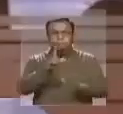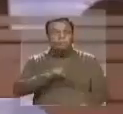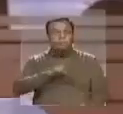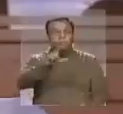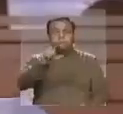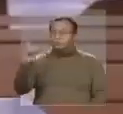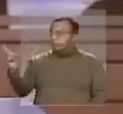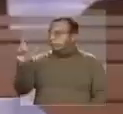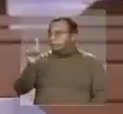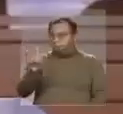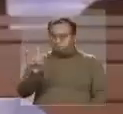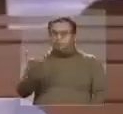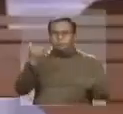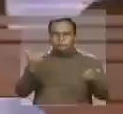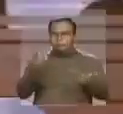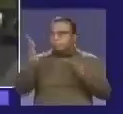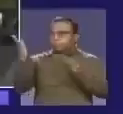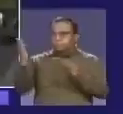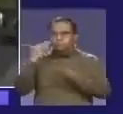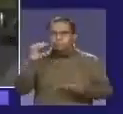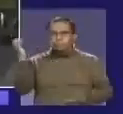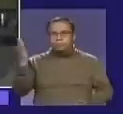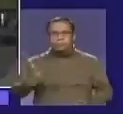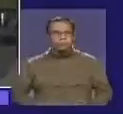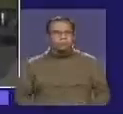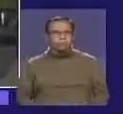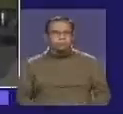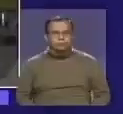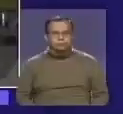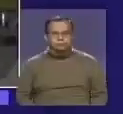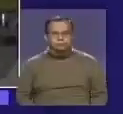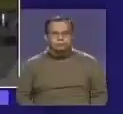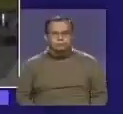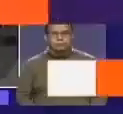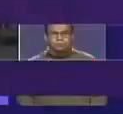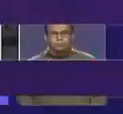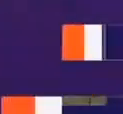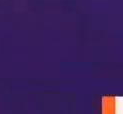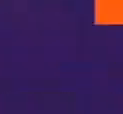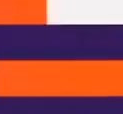lideresa de esa comunidad está a esta hora Carol Velázquez.